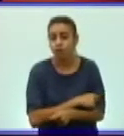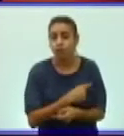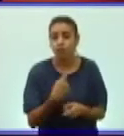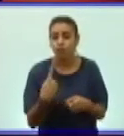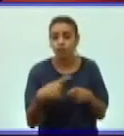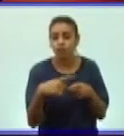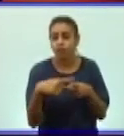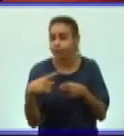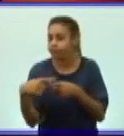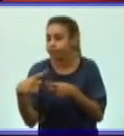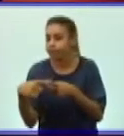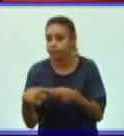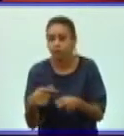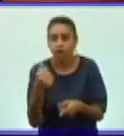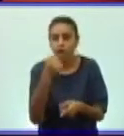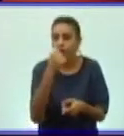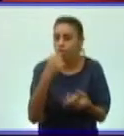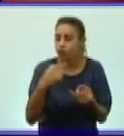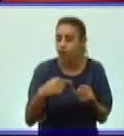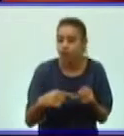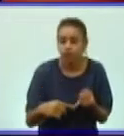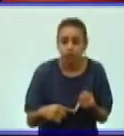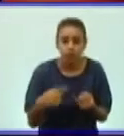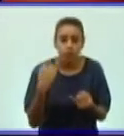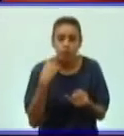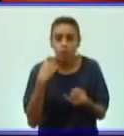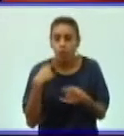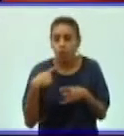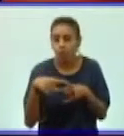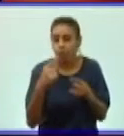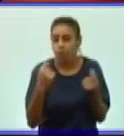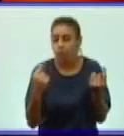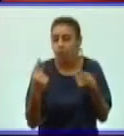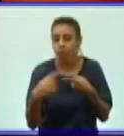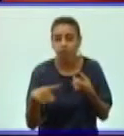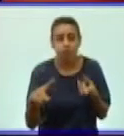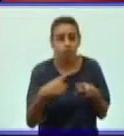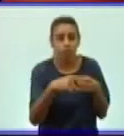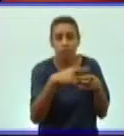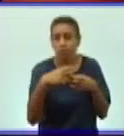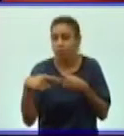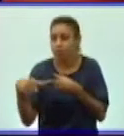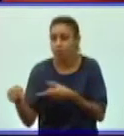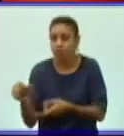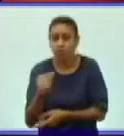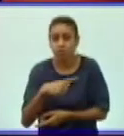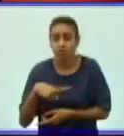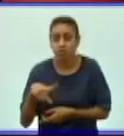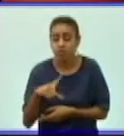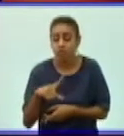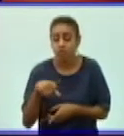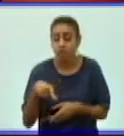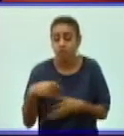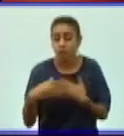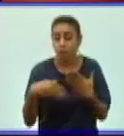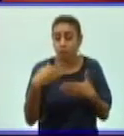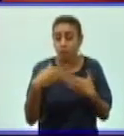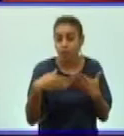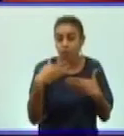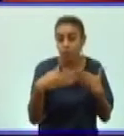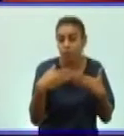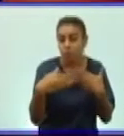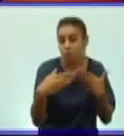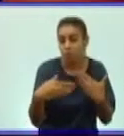alcoholismo. Son cuestiones, queridos estudiantes, que llevan a cualquier sociedad al borde de una destrucción